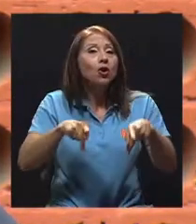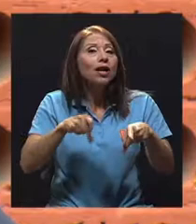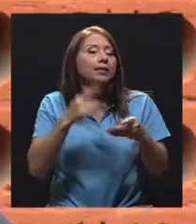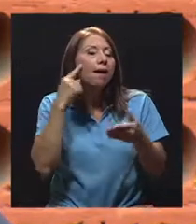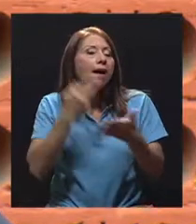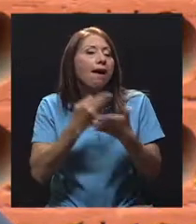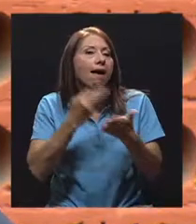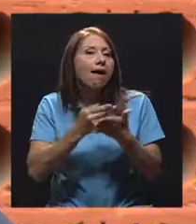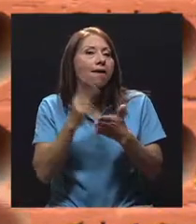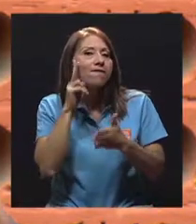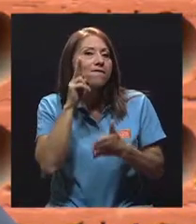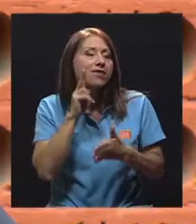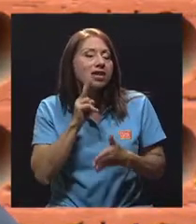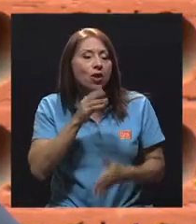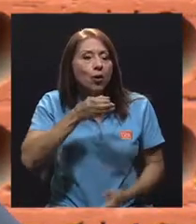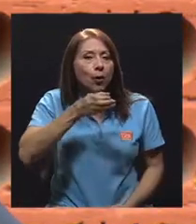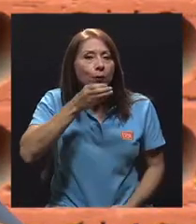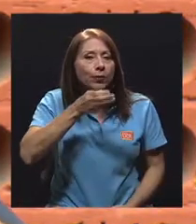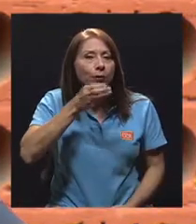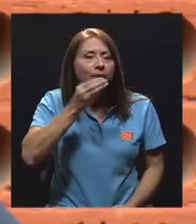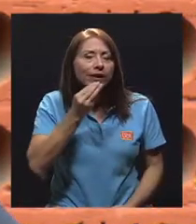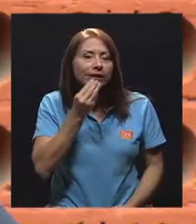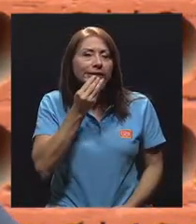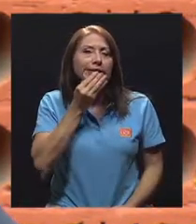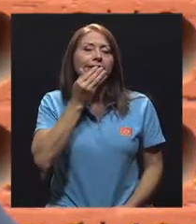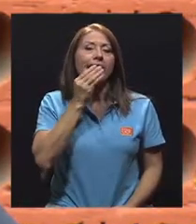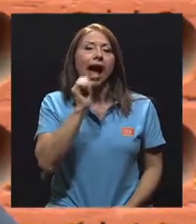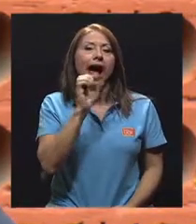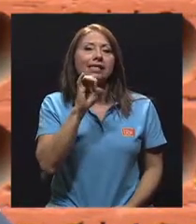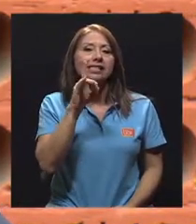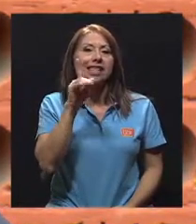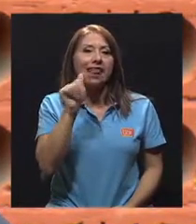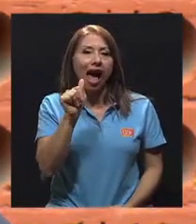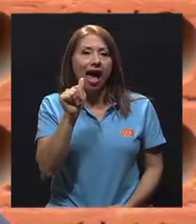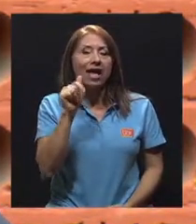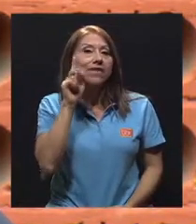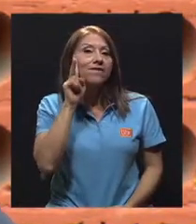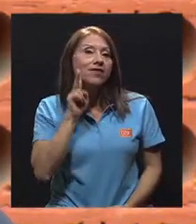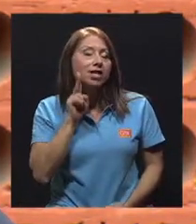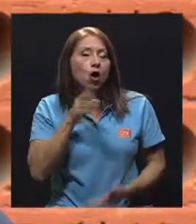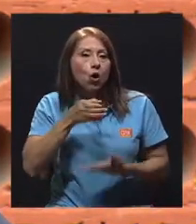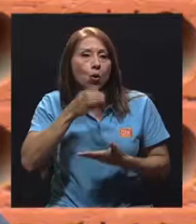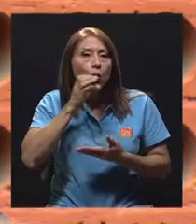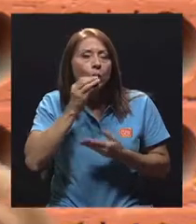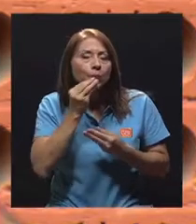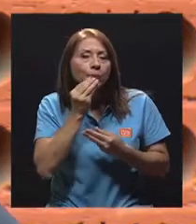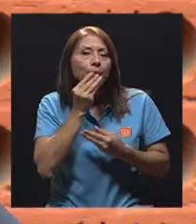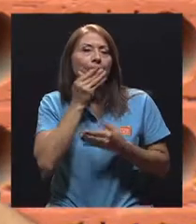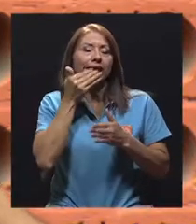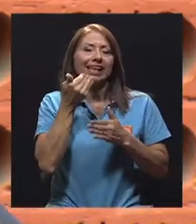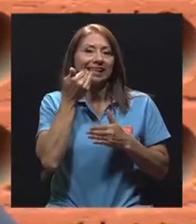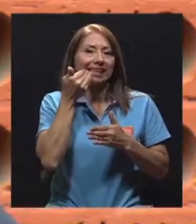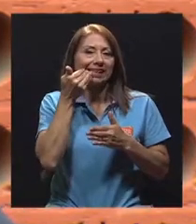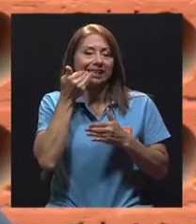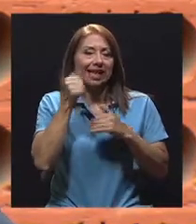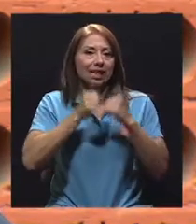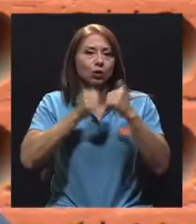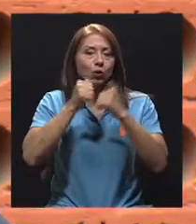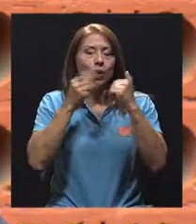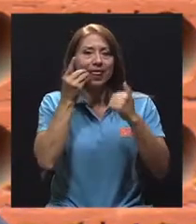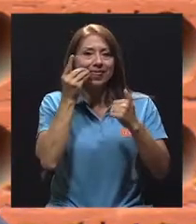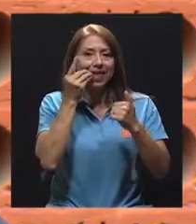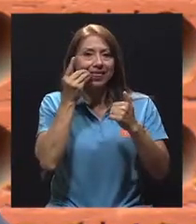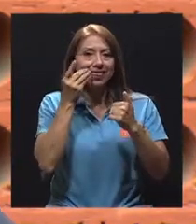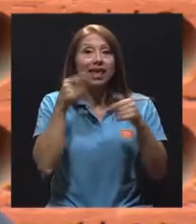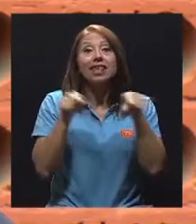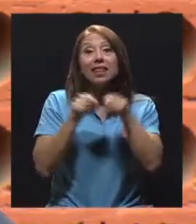catadores de vino porque están mucho asociados a sustancias ácidas. El vino es una sustancia ácida y por lo general puede dañar la estructura